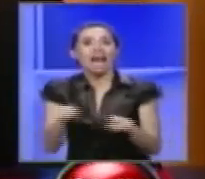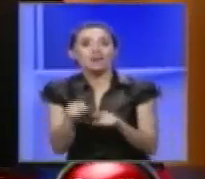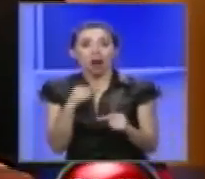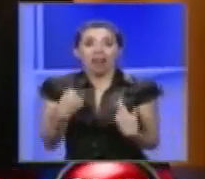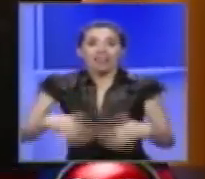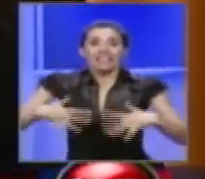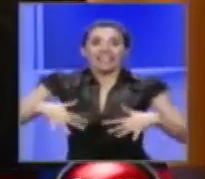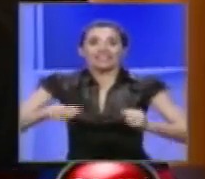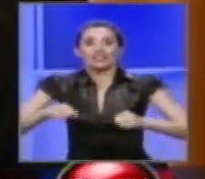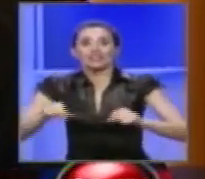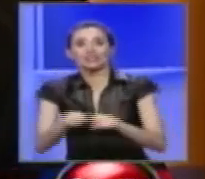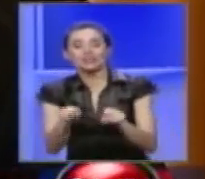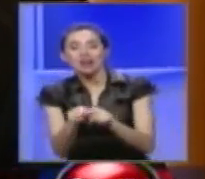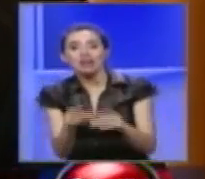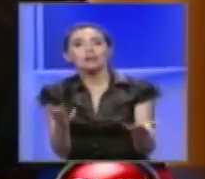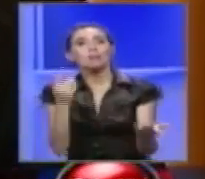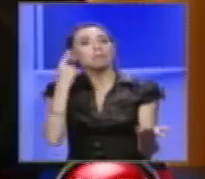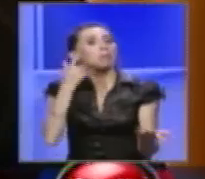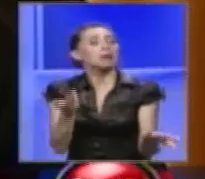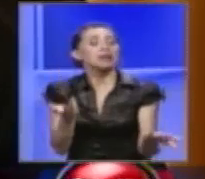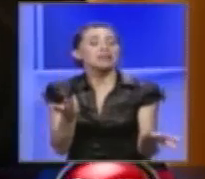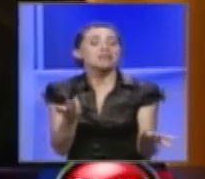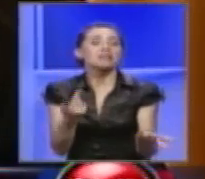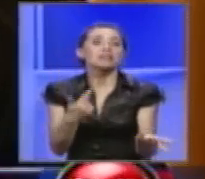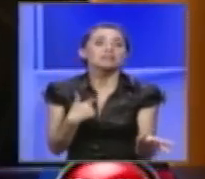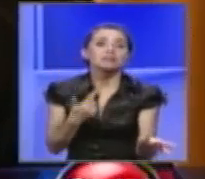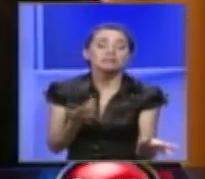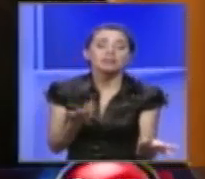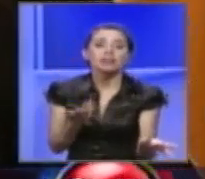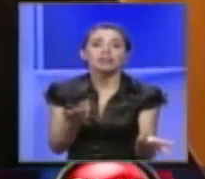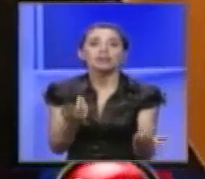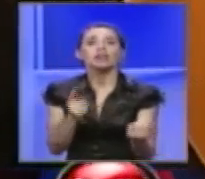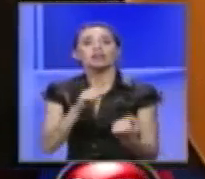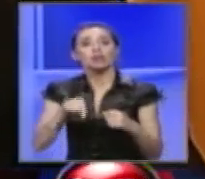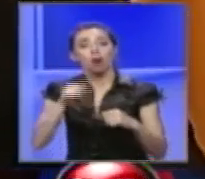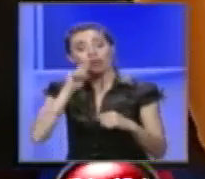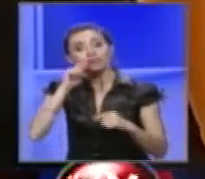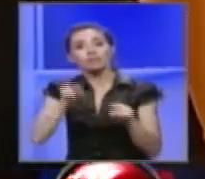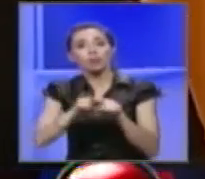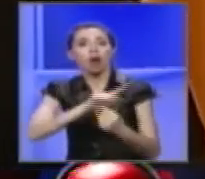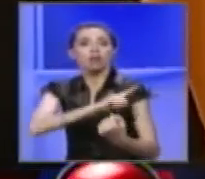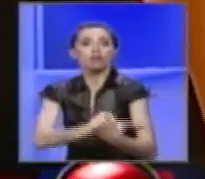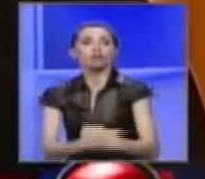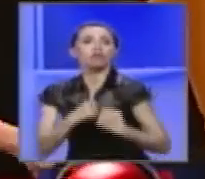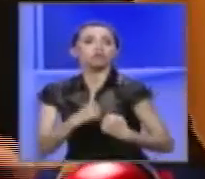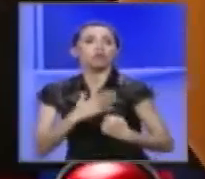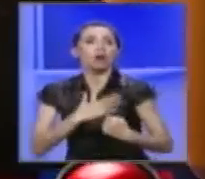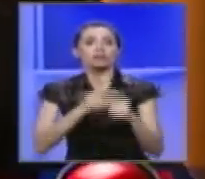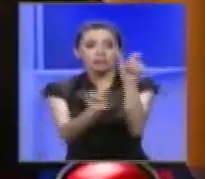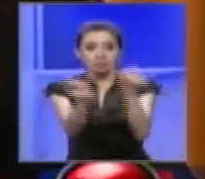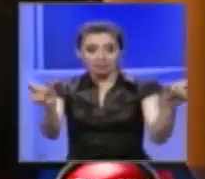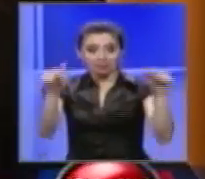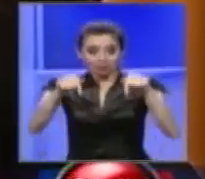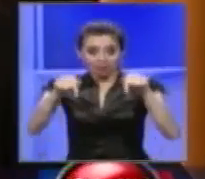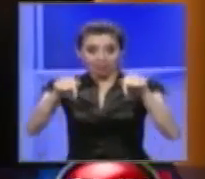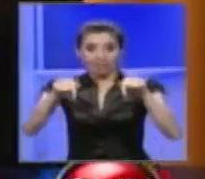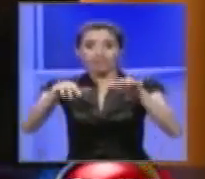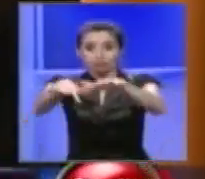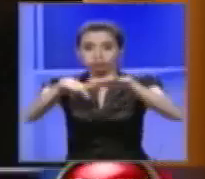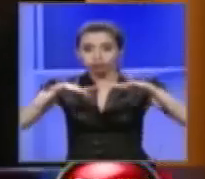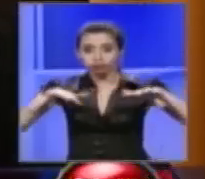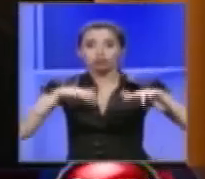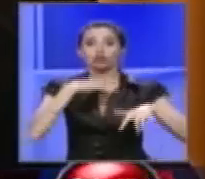nervioso. Pero lo tomo como fortalecimiento, ¿no? El público me da, este público en específico, lo digo aquí, lo